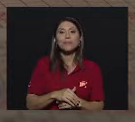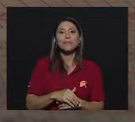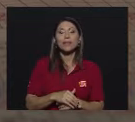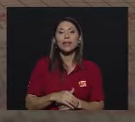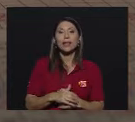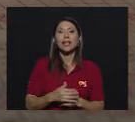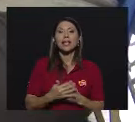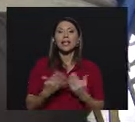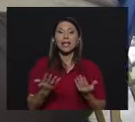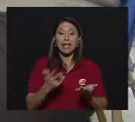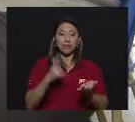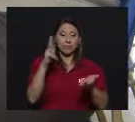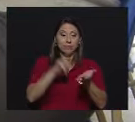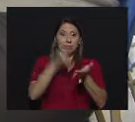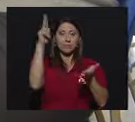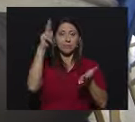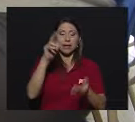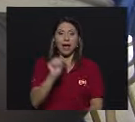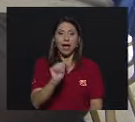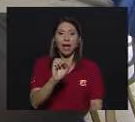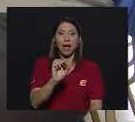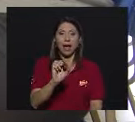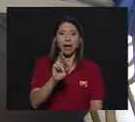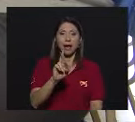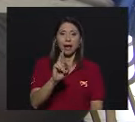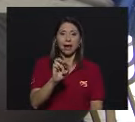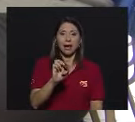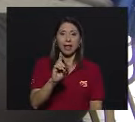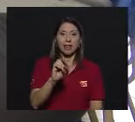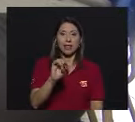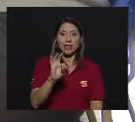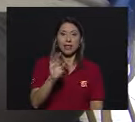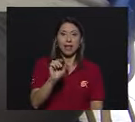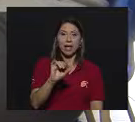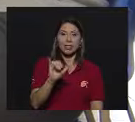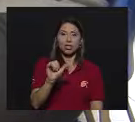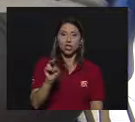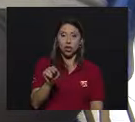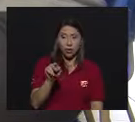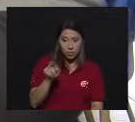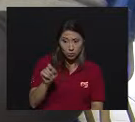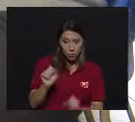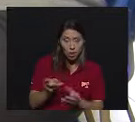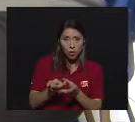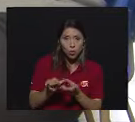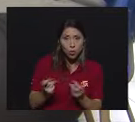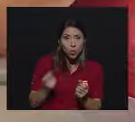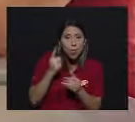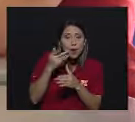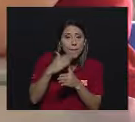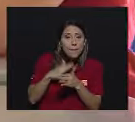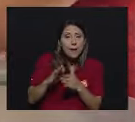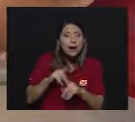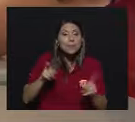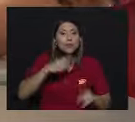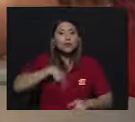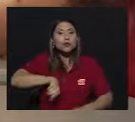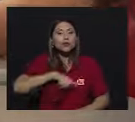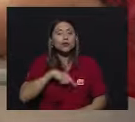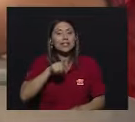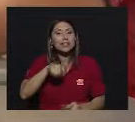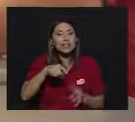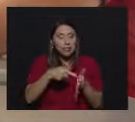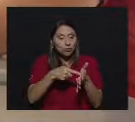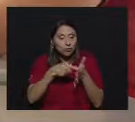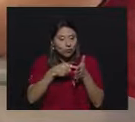la acreditación, pero la acreditación puede remediar en parte, pero necesitamos un